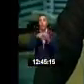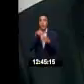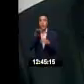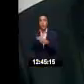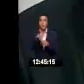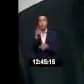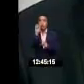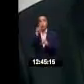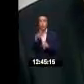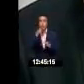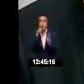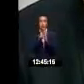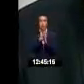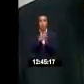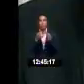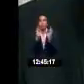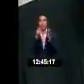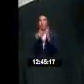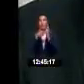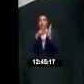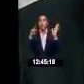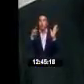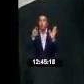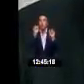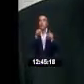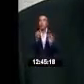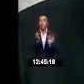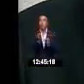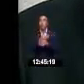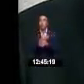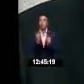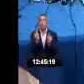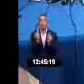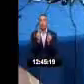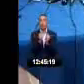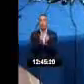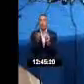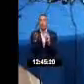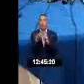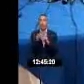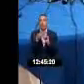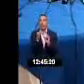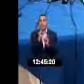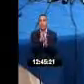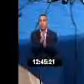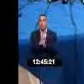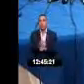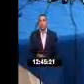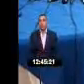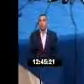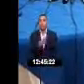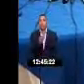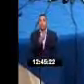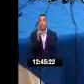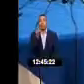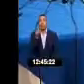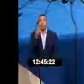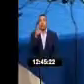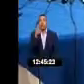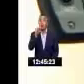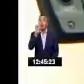electorales. Se trata de una herramienta tecnológica que funcionará mediante el sitio web de la institución